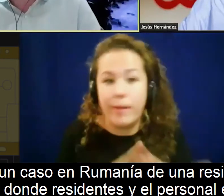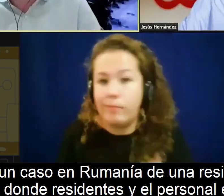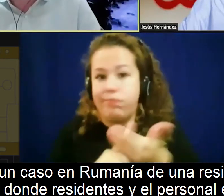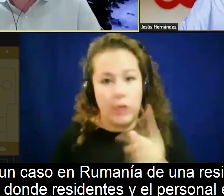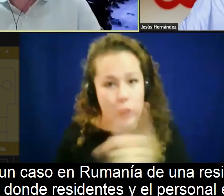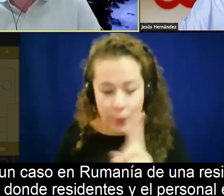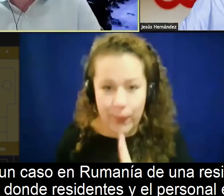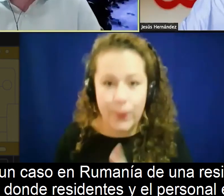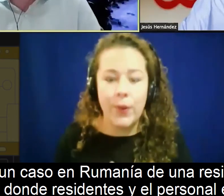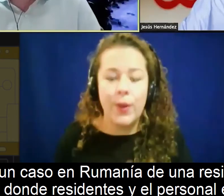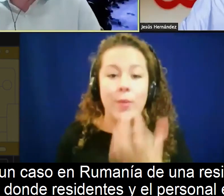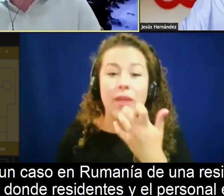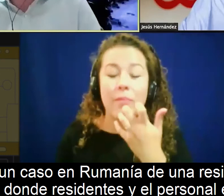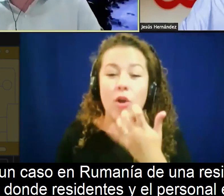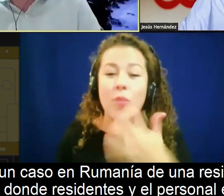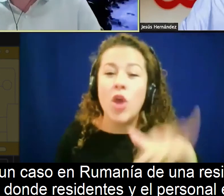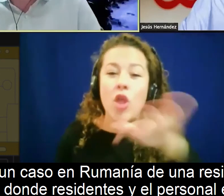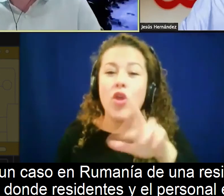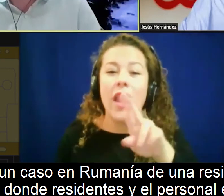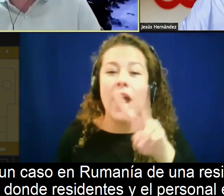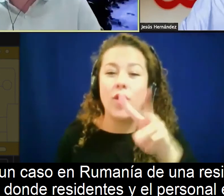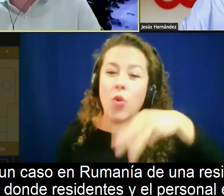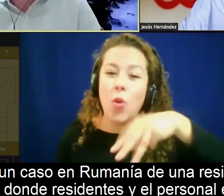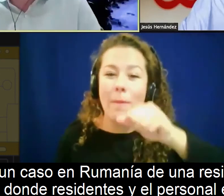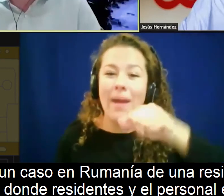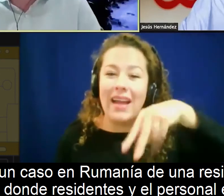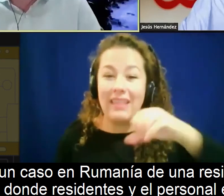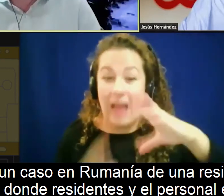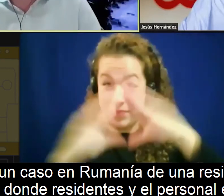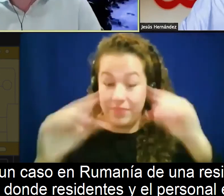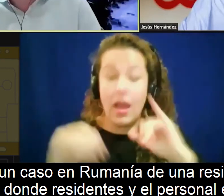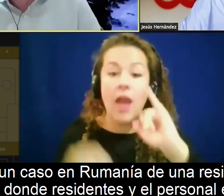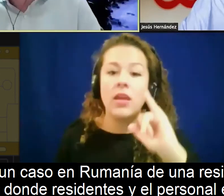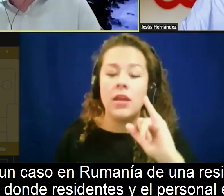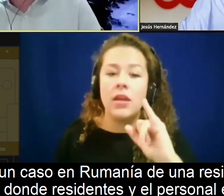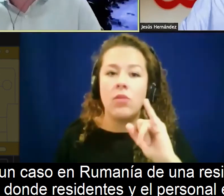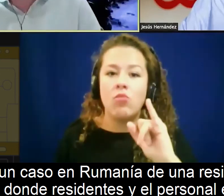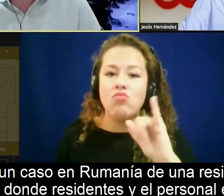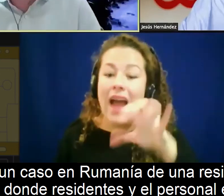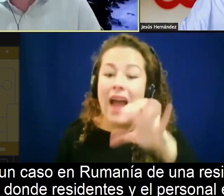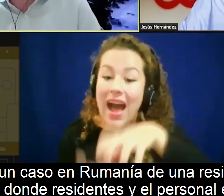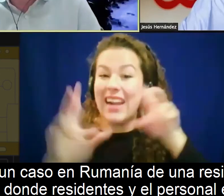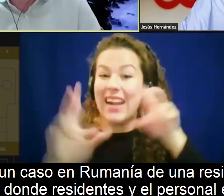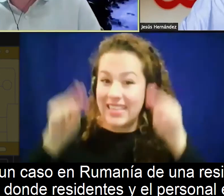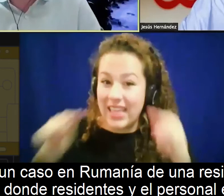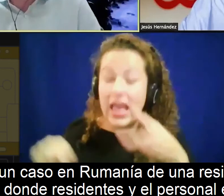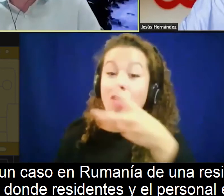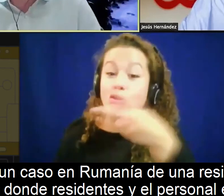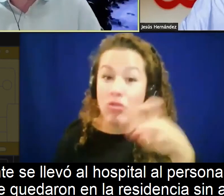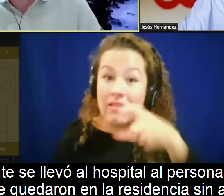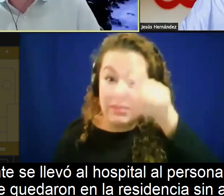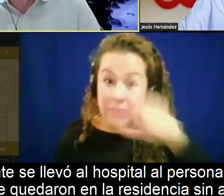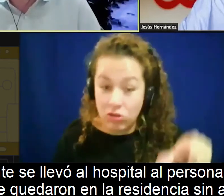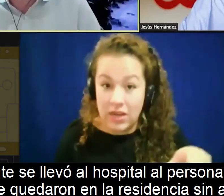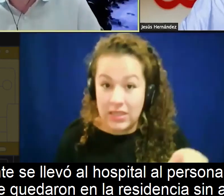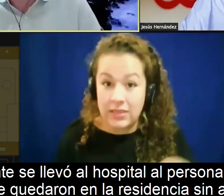por ejemplo, en Rumanía, de una residencia de más de 200 personas donde residentes y el personal estaban contagiados y